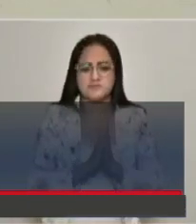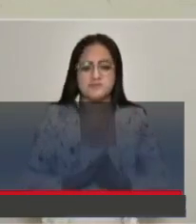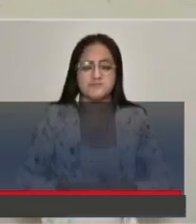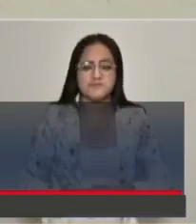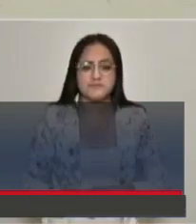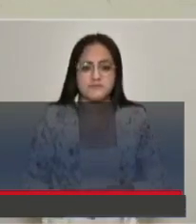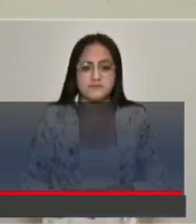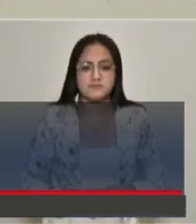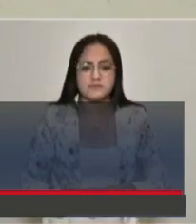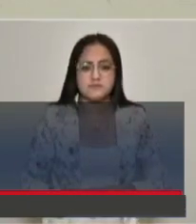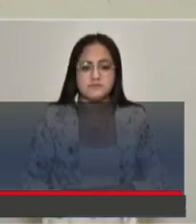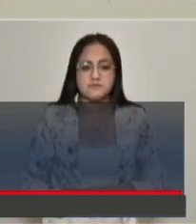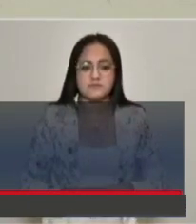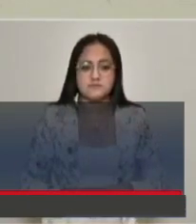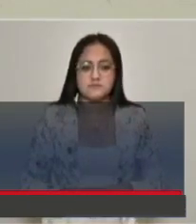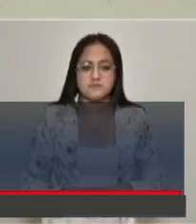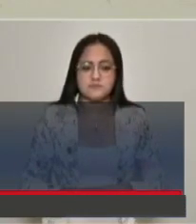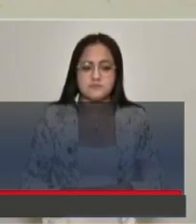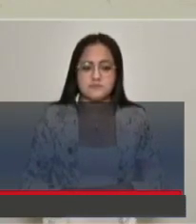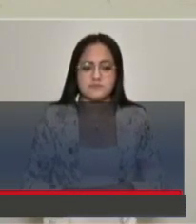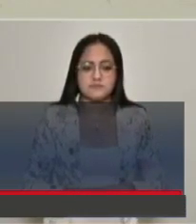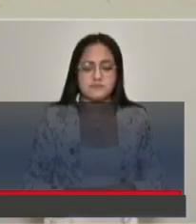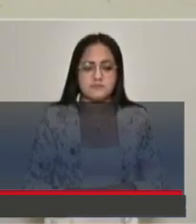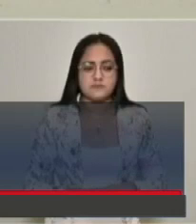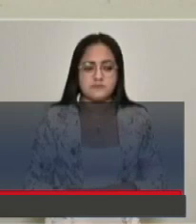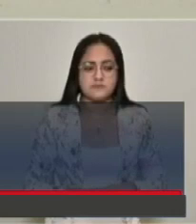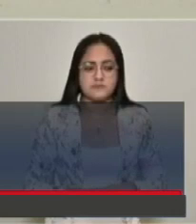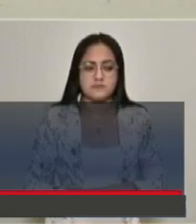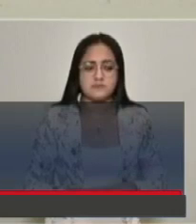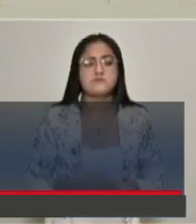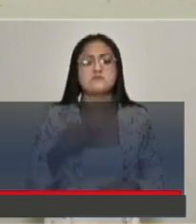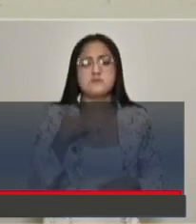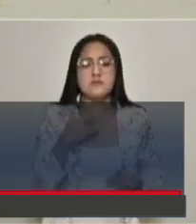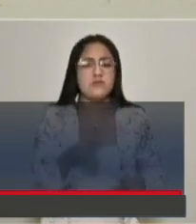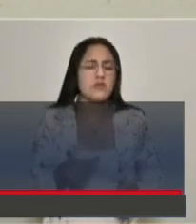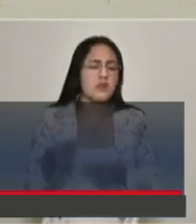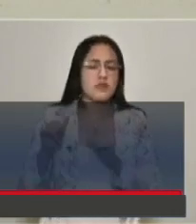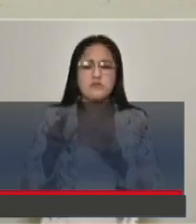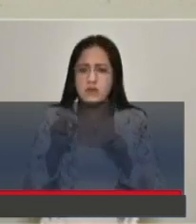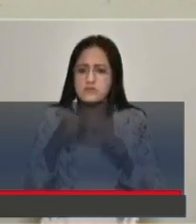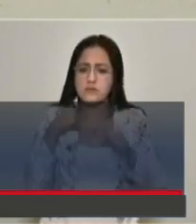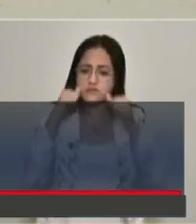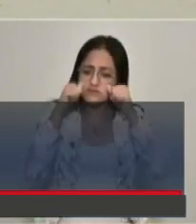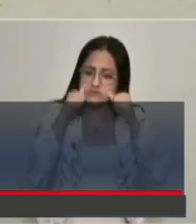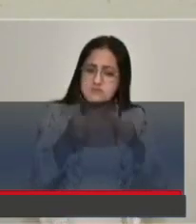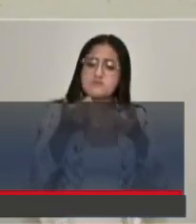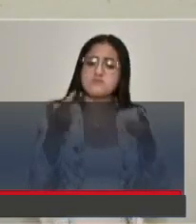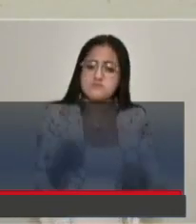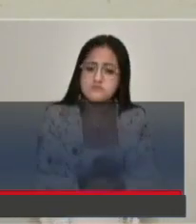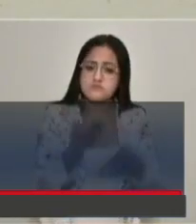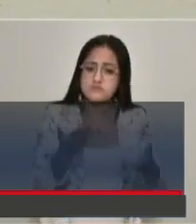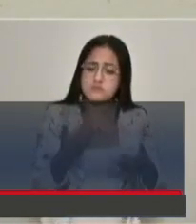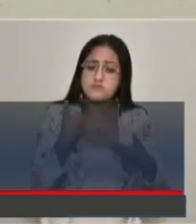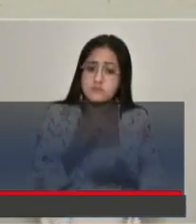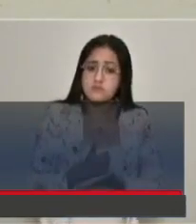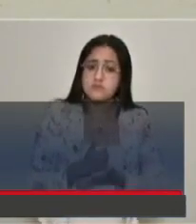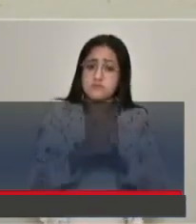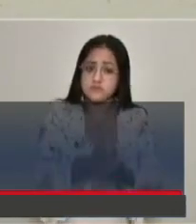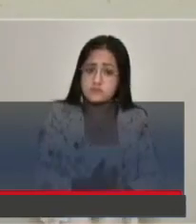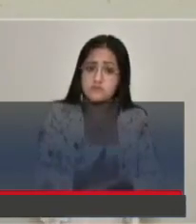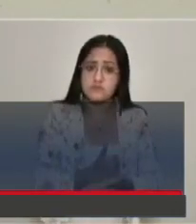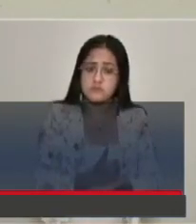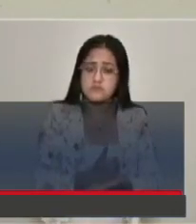no vamos nosotros a mantenernos indiferentes ante hechos de esa naturaleza no